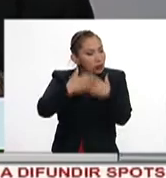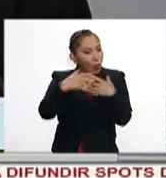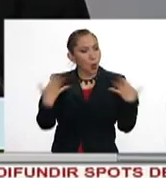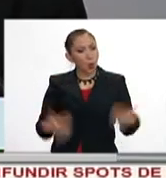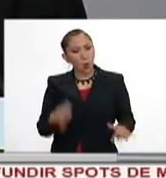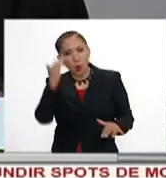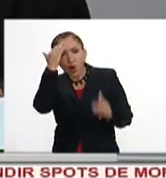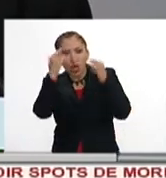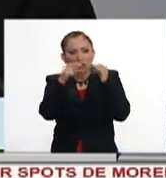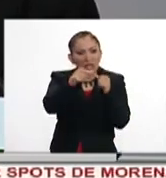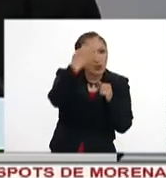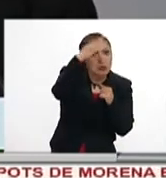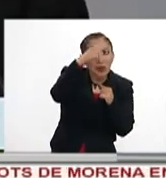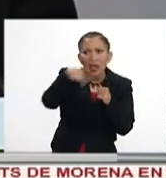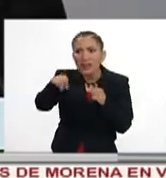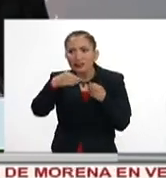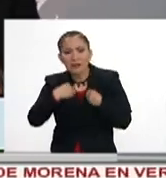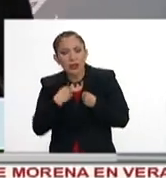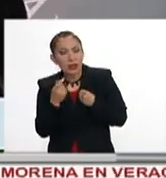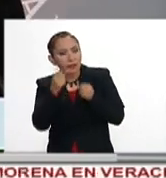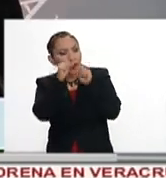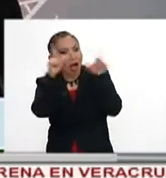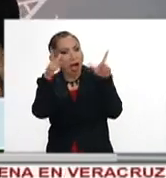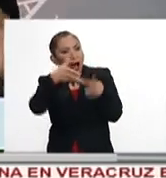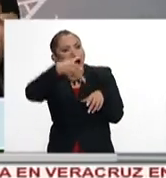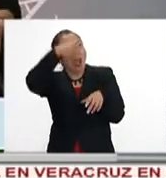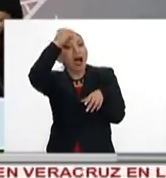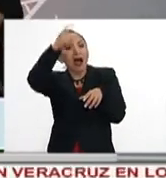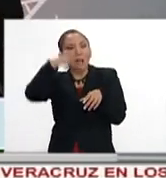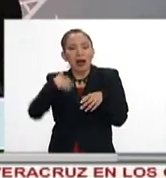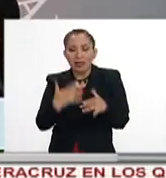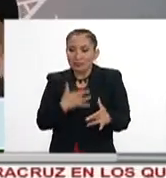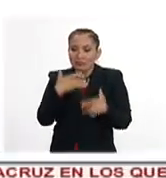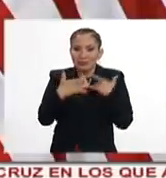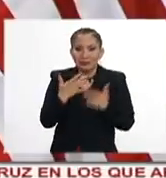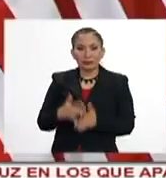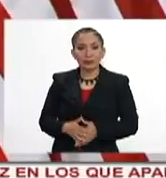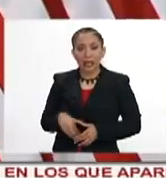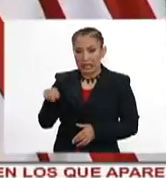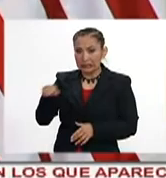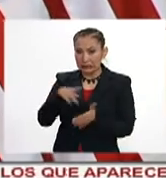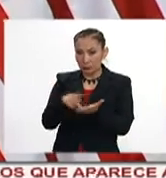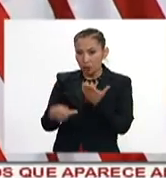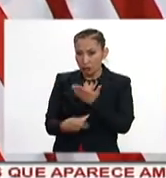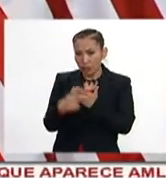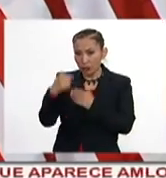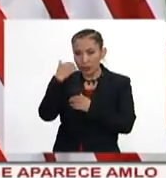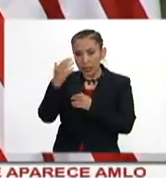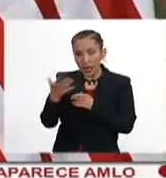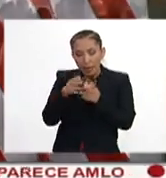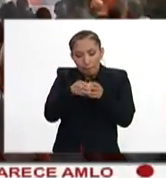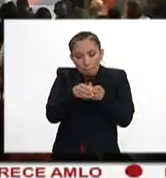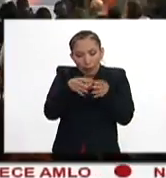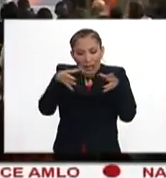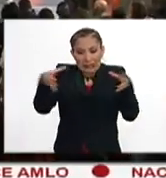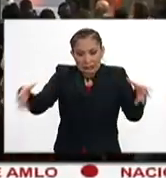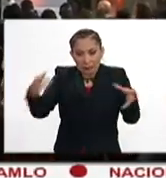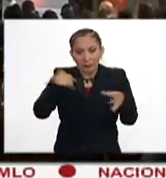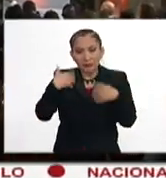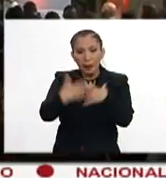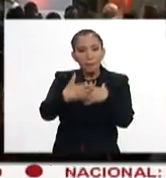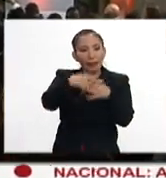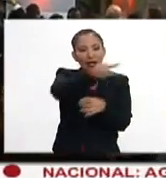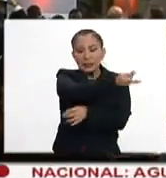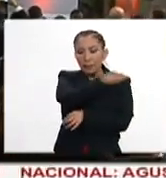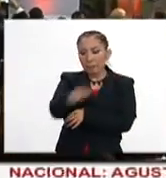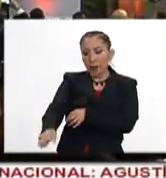estar conociendo las experiencias de vida, pues esto también los va a enriquecer. En este proyecto, que pretende expandirse, las empresas